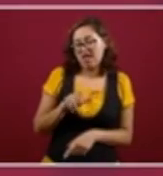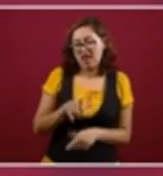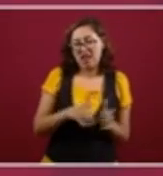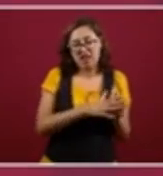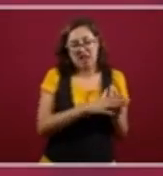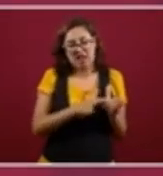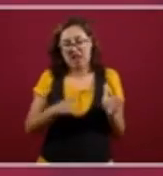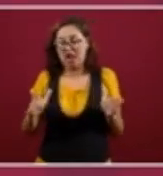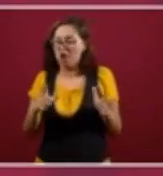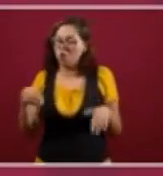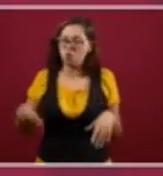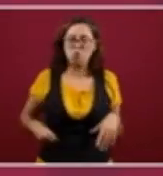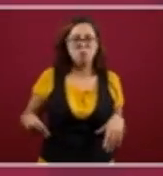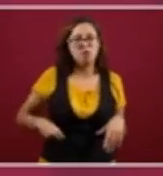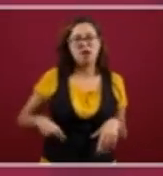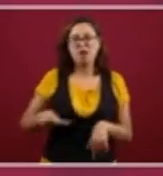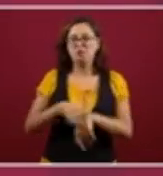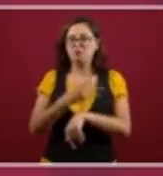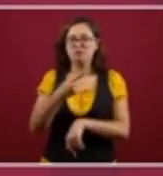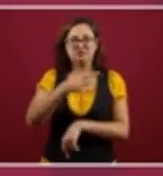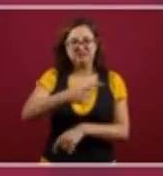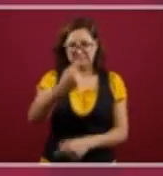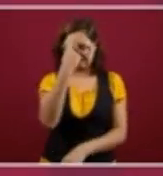por el afán de privatizar la educación